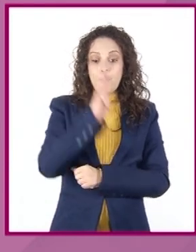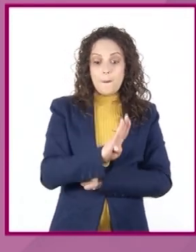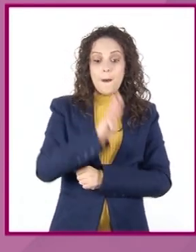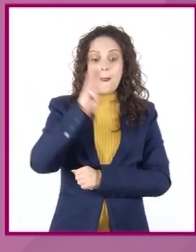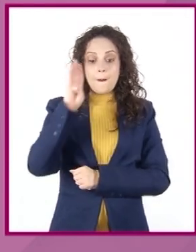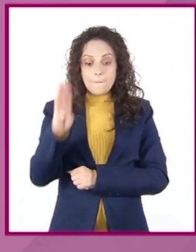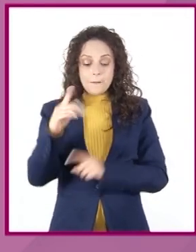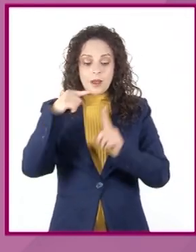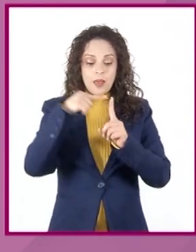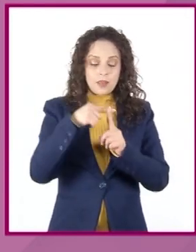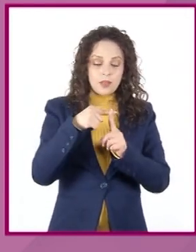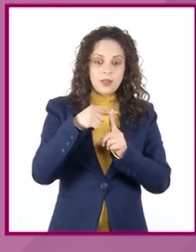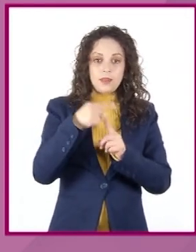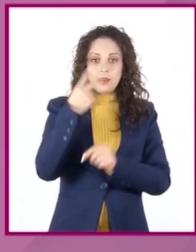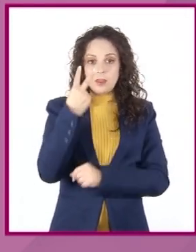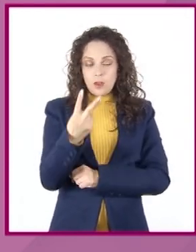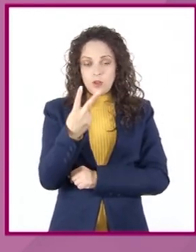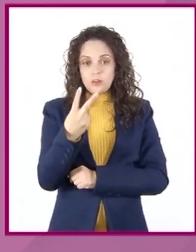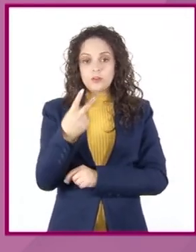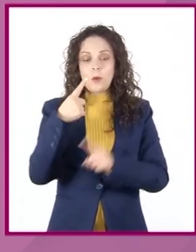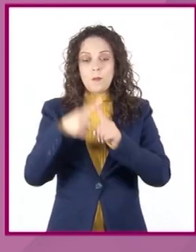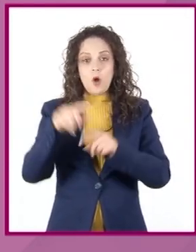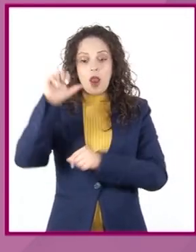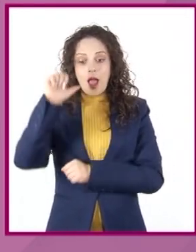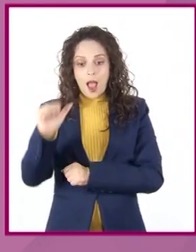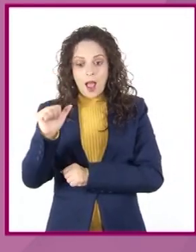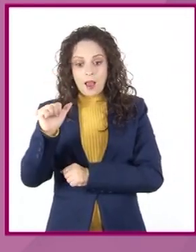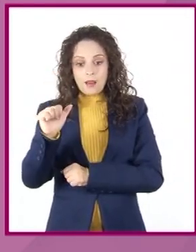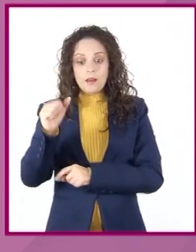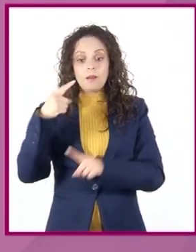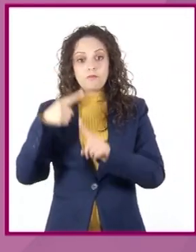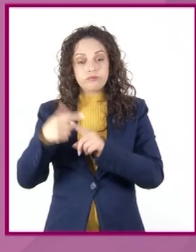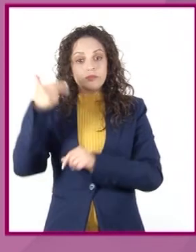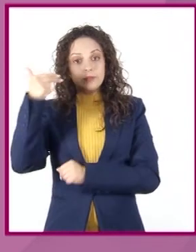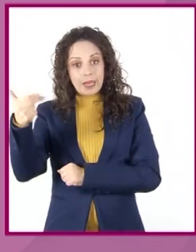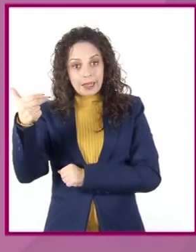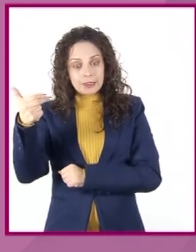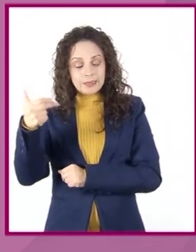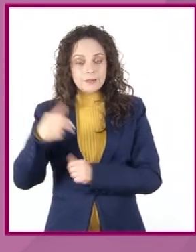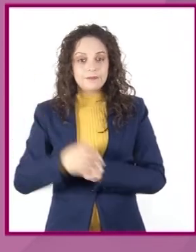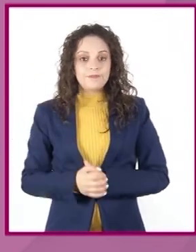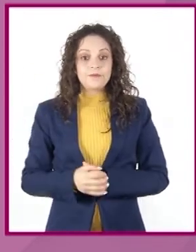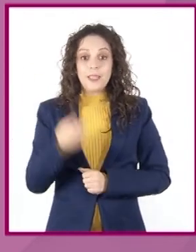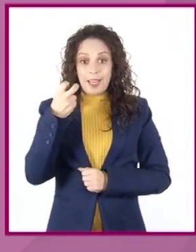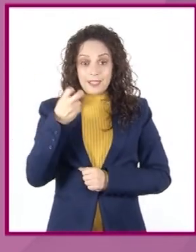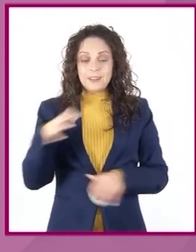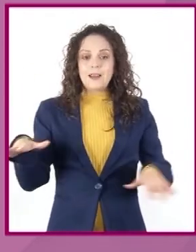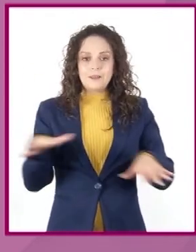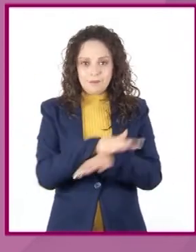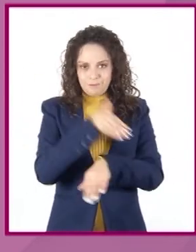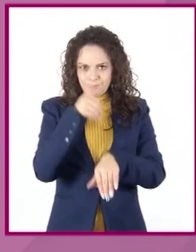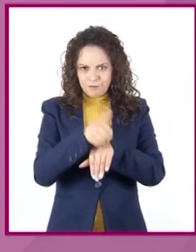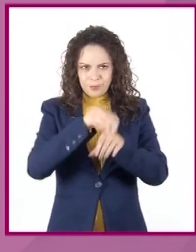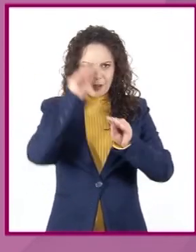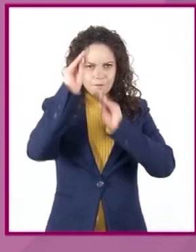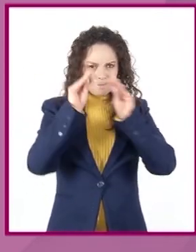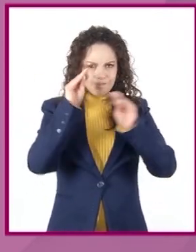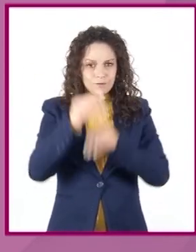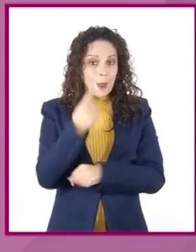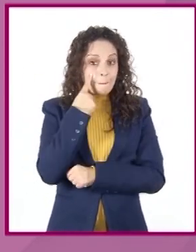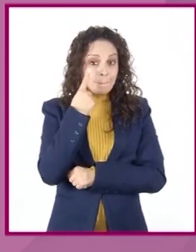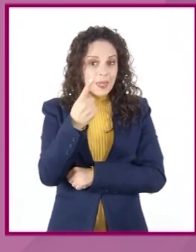trapecio, cuyo resultado se multiplica por la altura del prisma. Sustituyendo los valores,